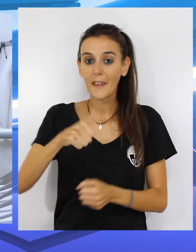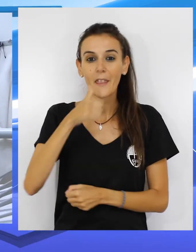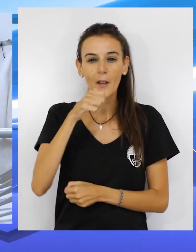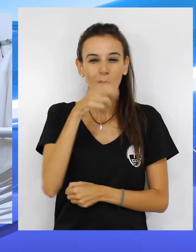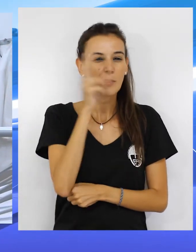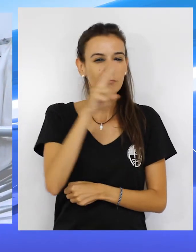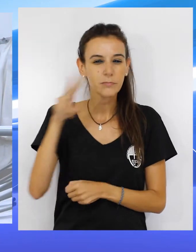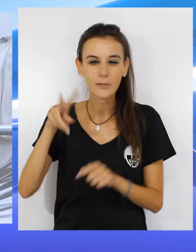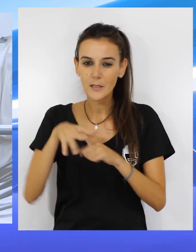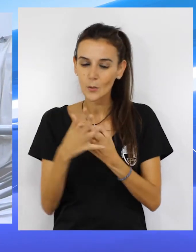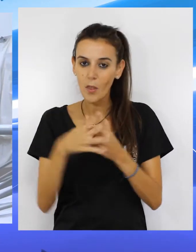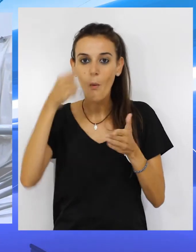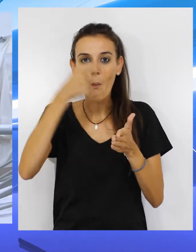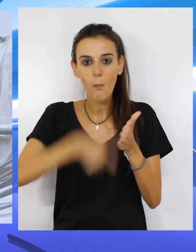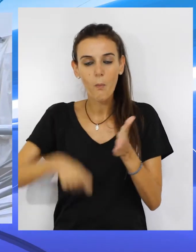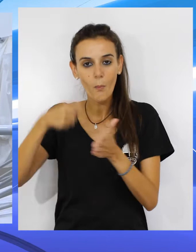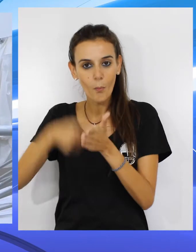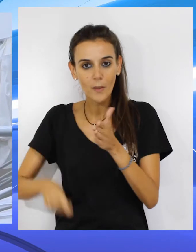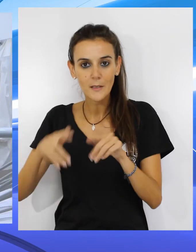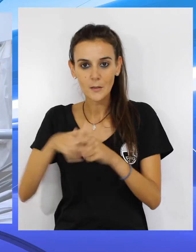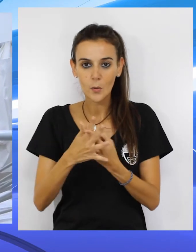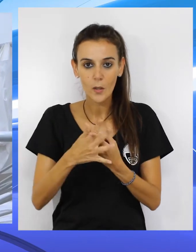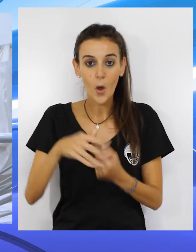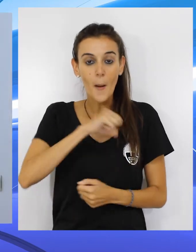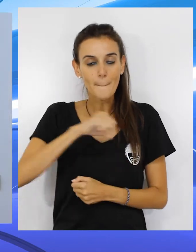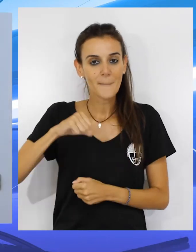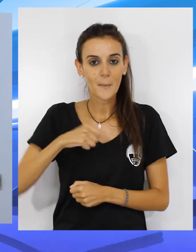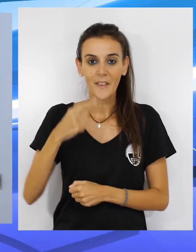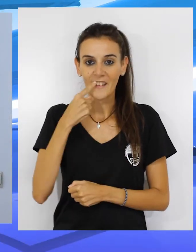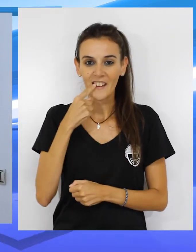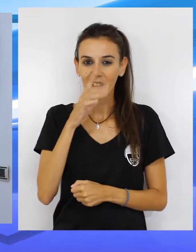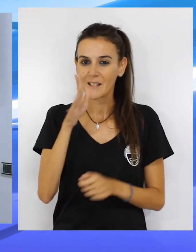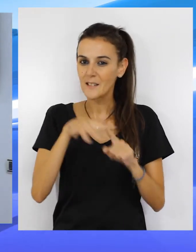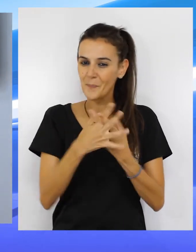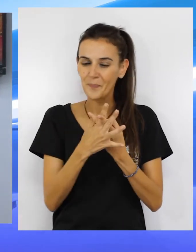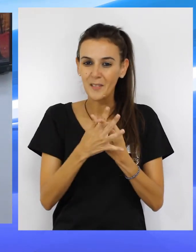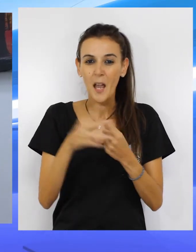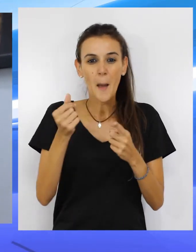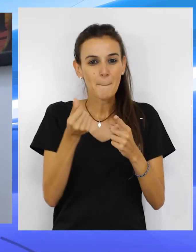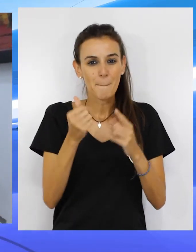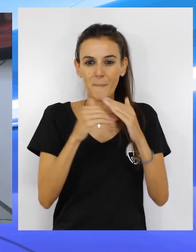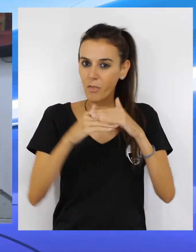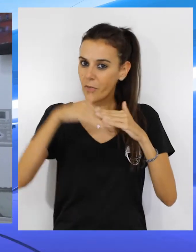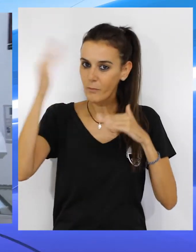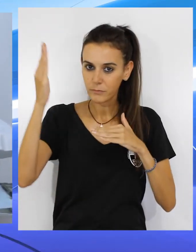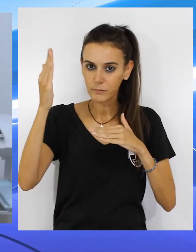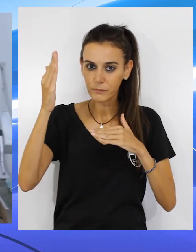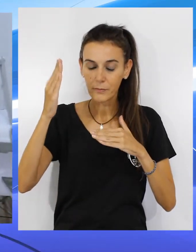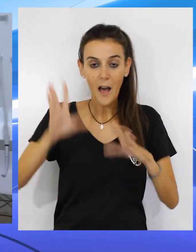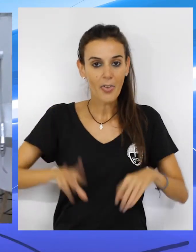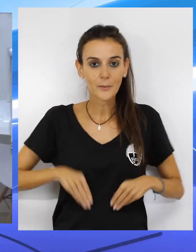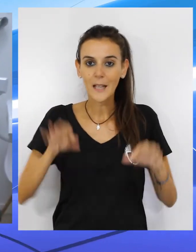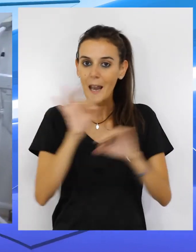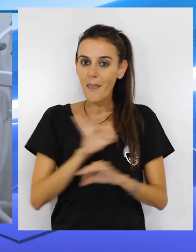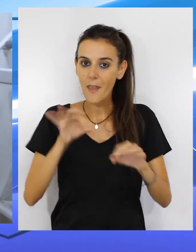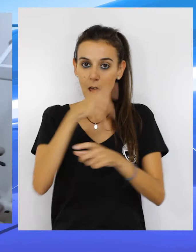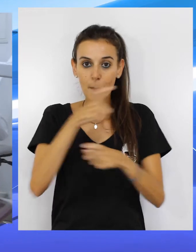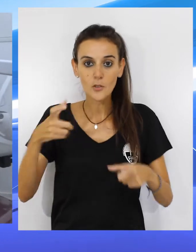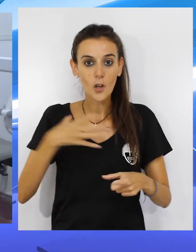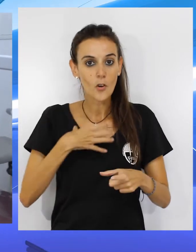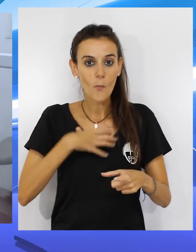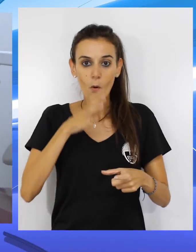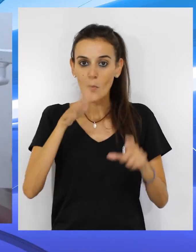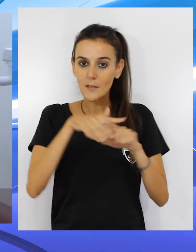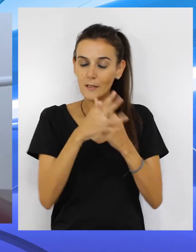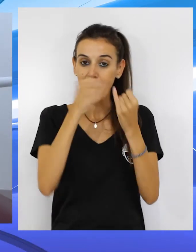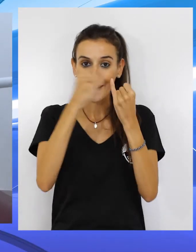observando el alto precio que tienen las clínicas dentales privadas. Precios estratosféricos, dicen, inasumibles por una mayoría ciudadana que